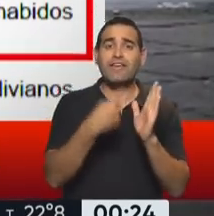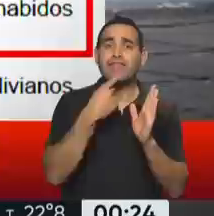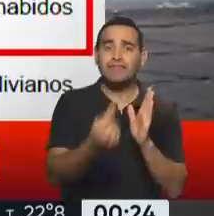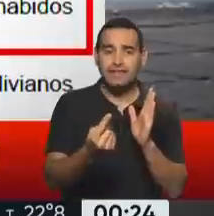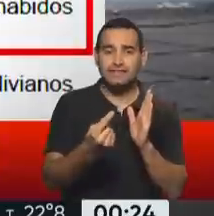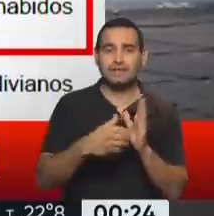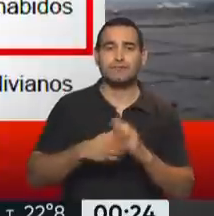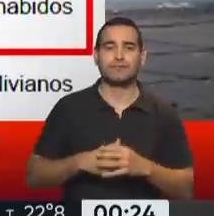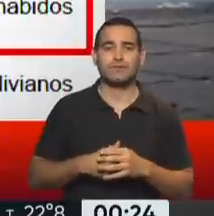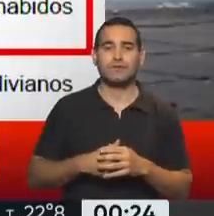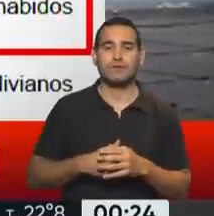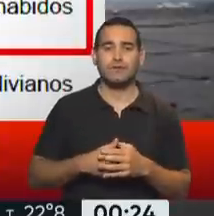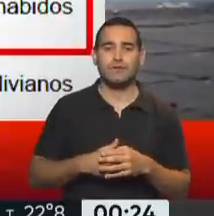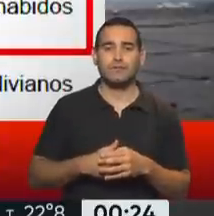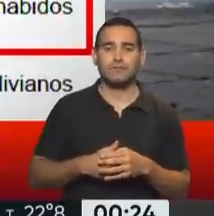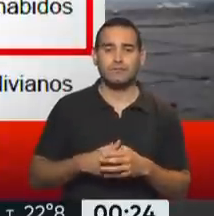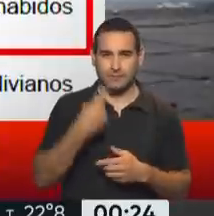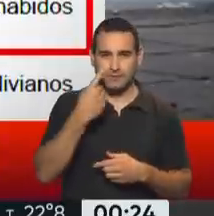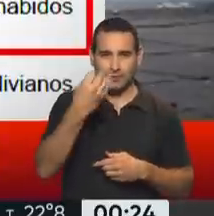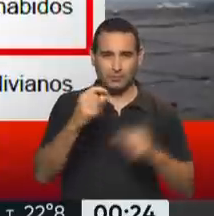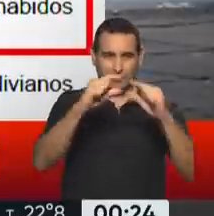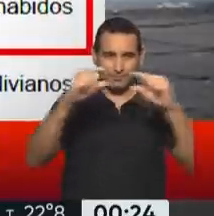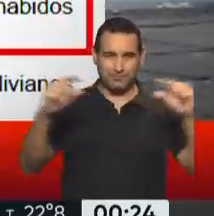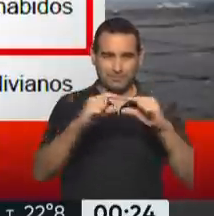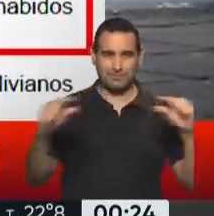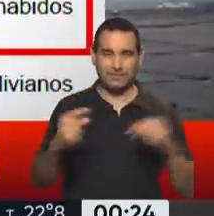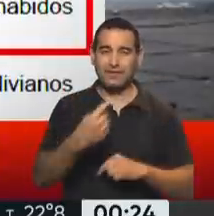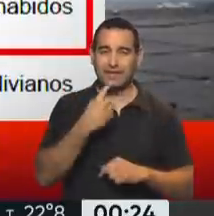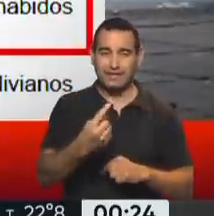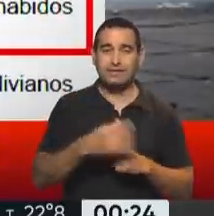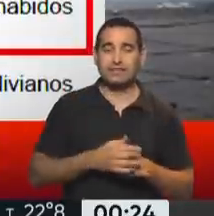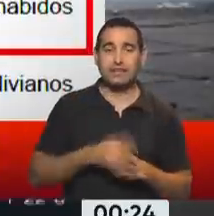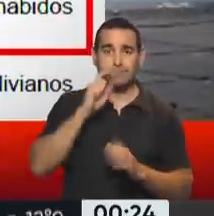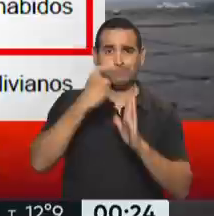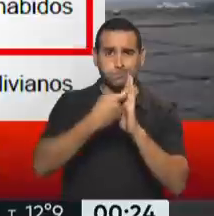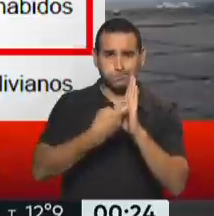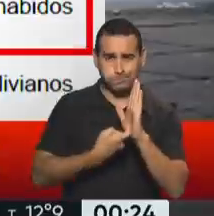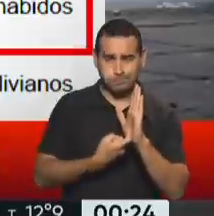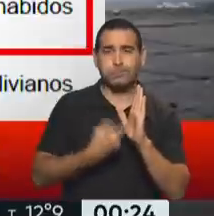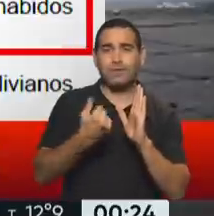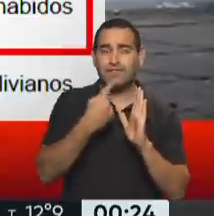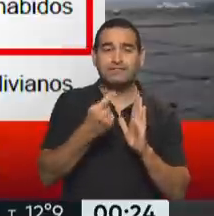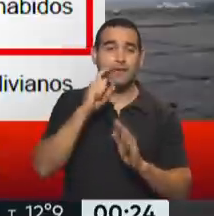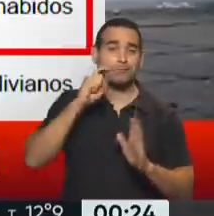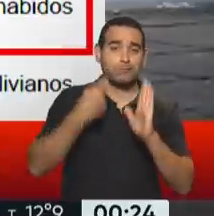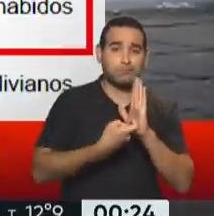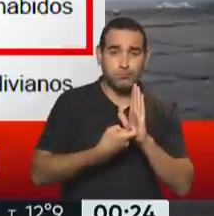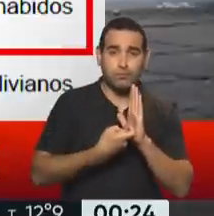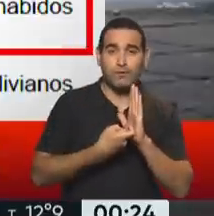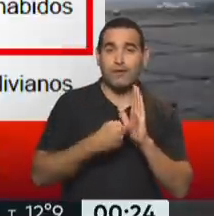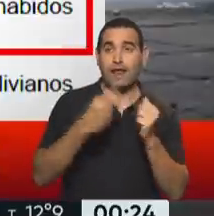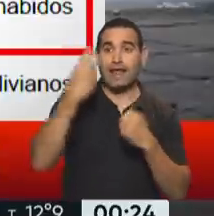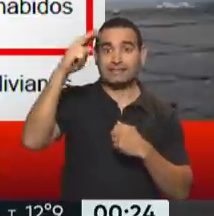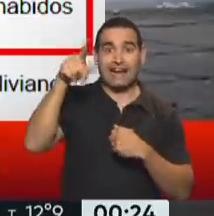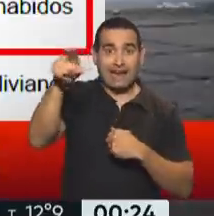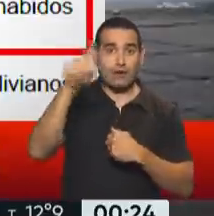un ámbito de aplicación, mirá, ahí lo estamos viendo, hay un ámbito de aplicación de los delitos que habla de los delitos cometidos en el